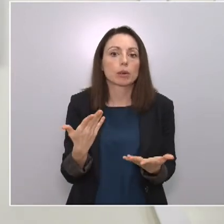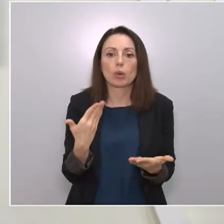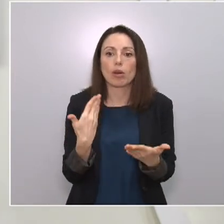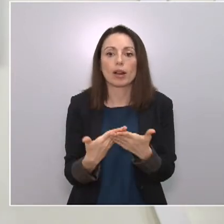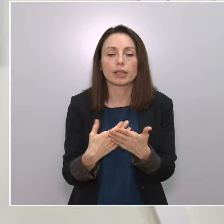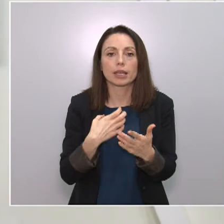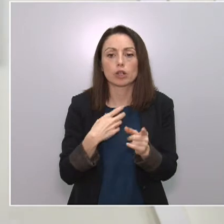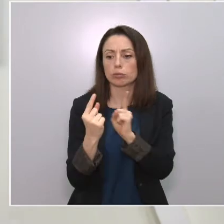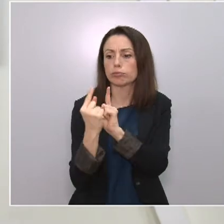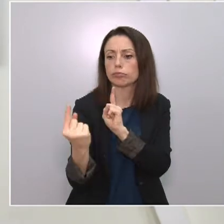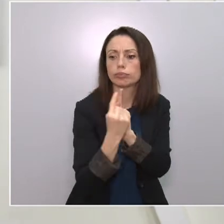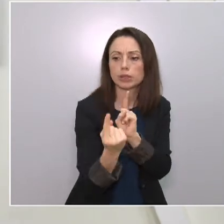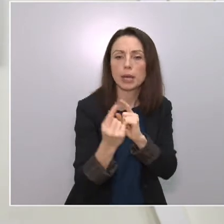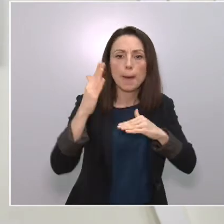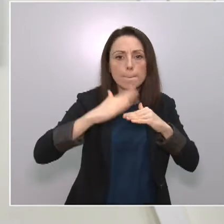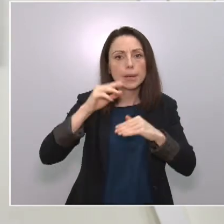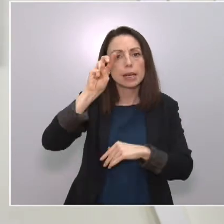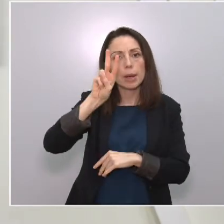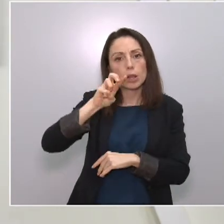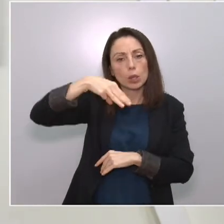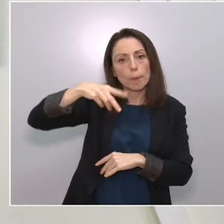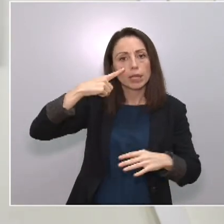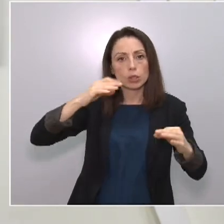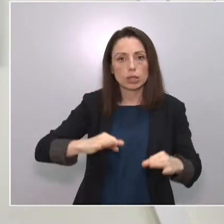garantizar esa distancia mínima de 2 metros de seguridad.